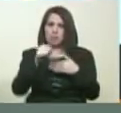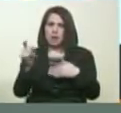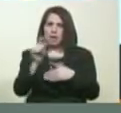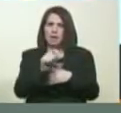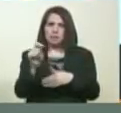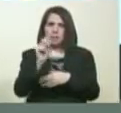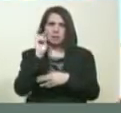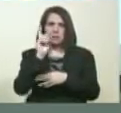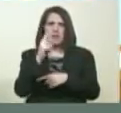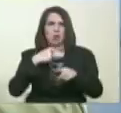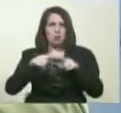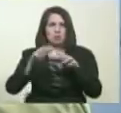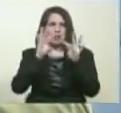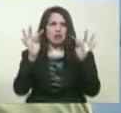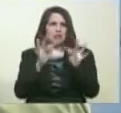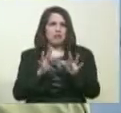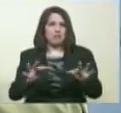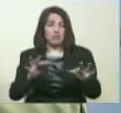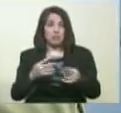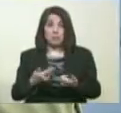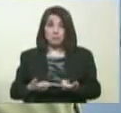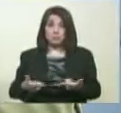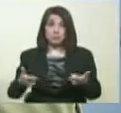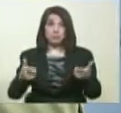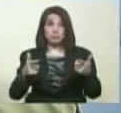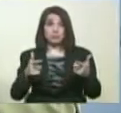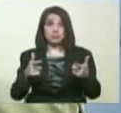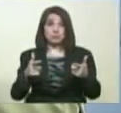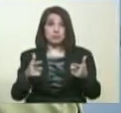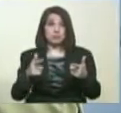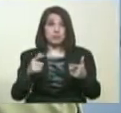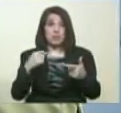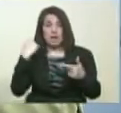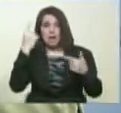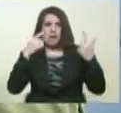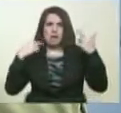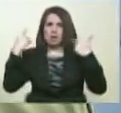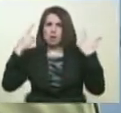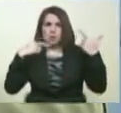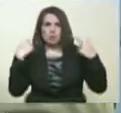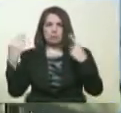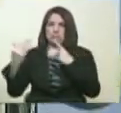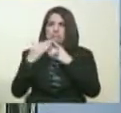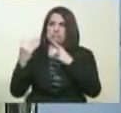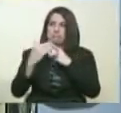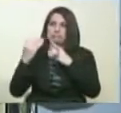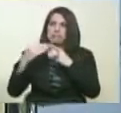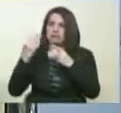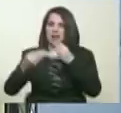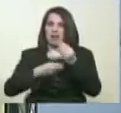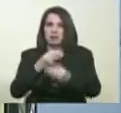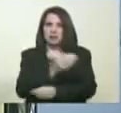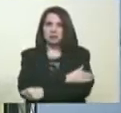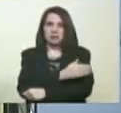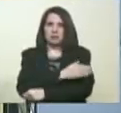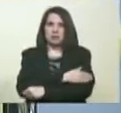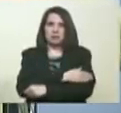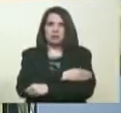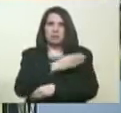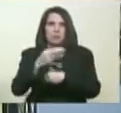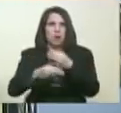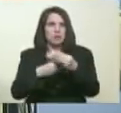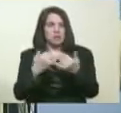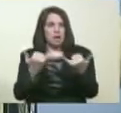Otras modalidades que permita, mira, con la locura criminal que estos han hecho, lo que vamos a hacer va a permitir la